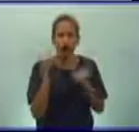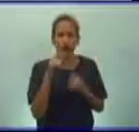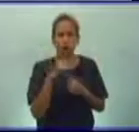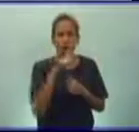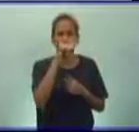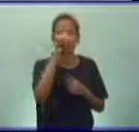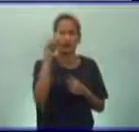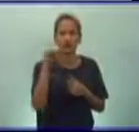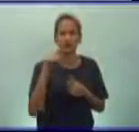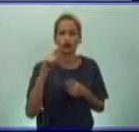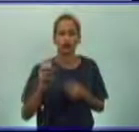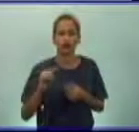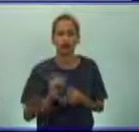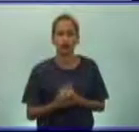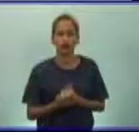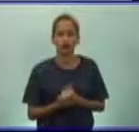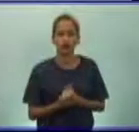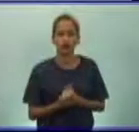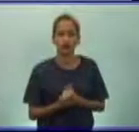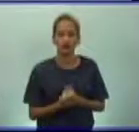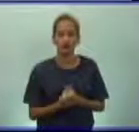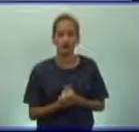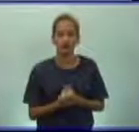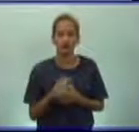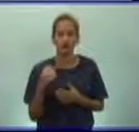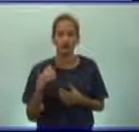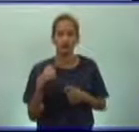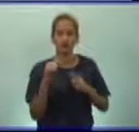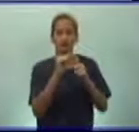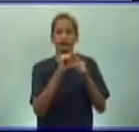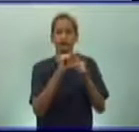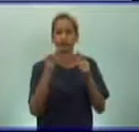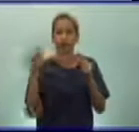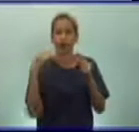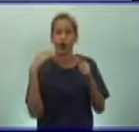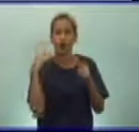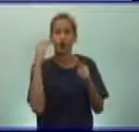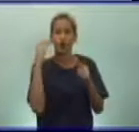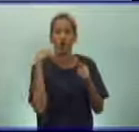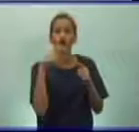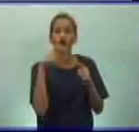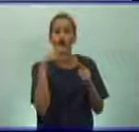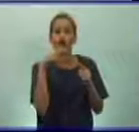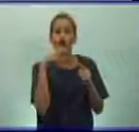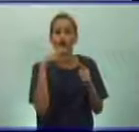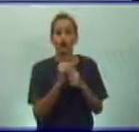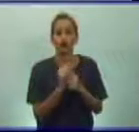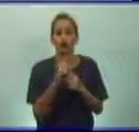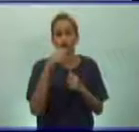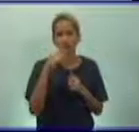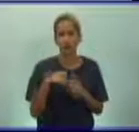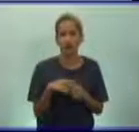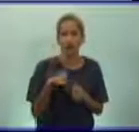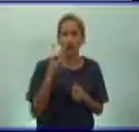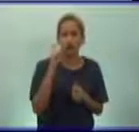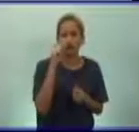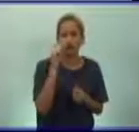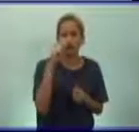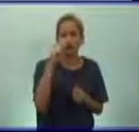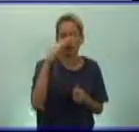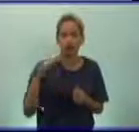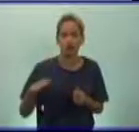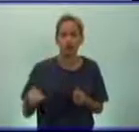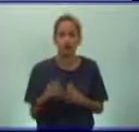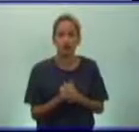oraciones y yo las destaco con color rojo. Los niños reconocen las exclamativas y las destacaré